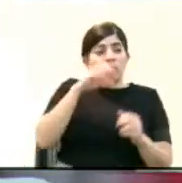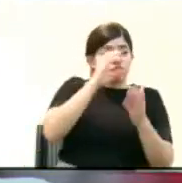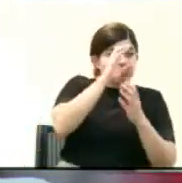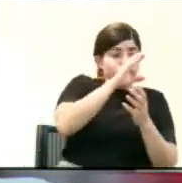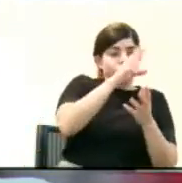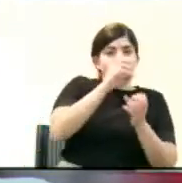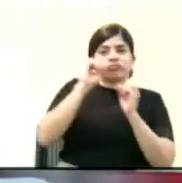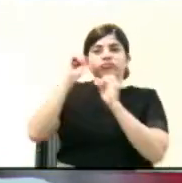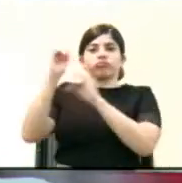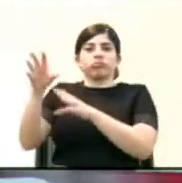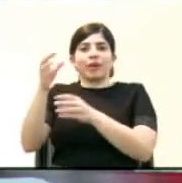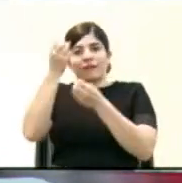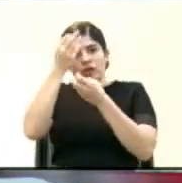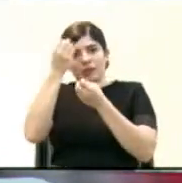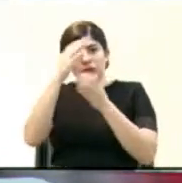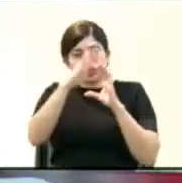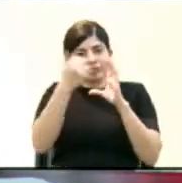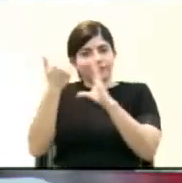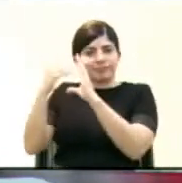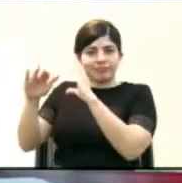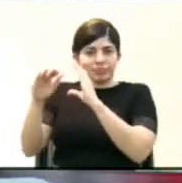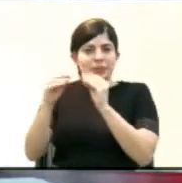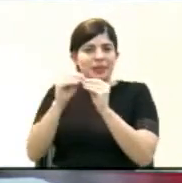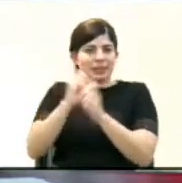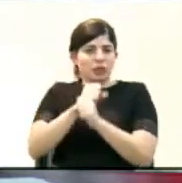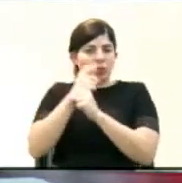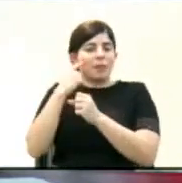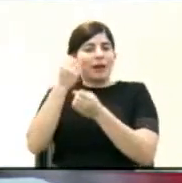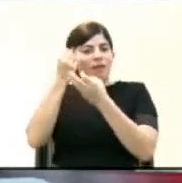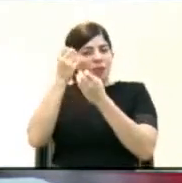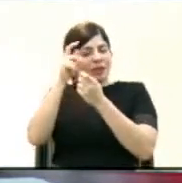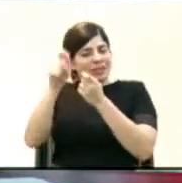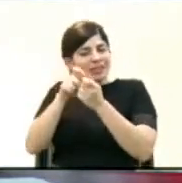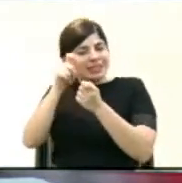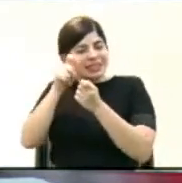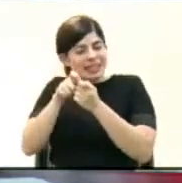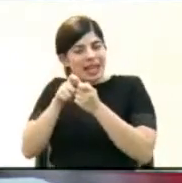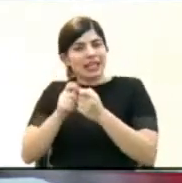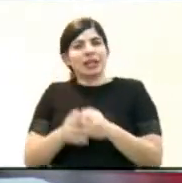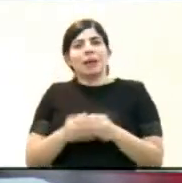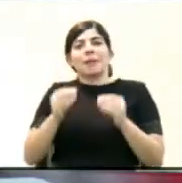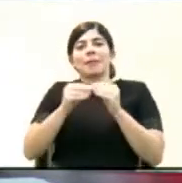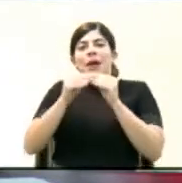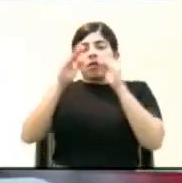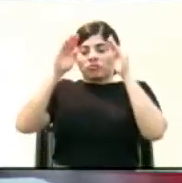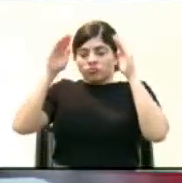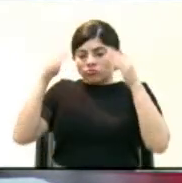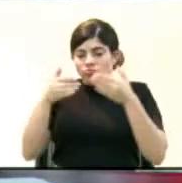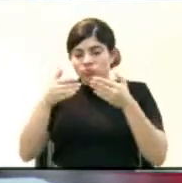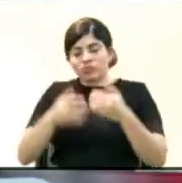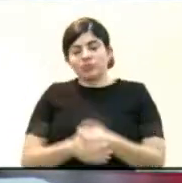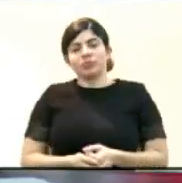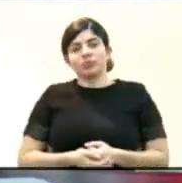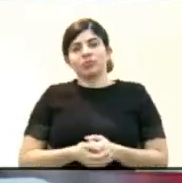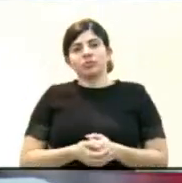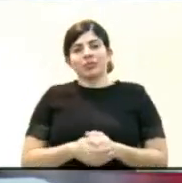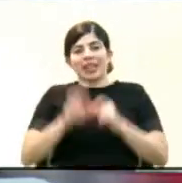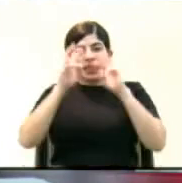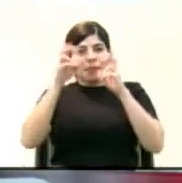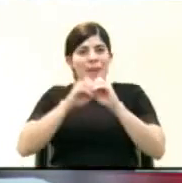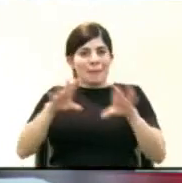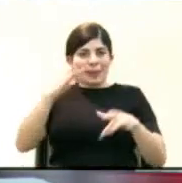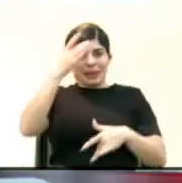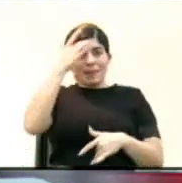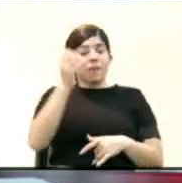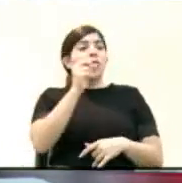esa información específica para tener todos los detalles y enfocarnos en este momento en el tema de la pandemia.